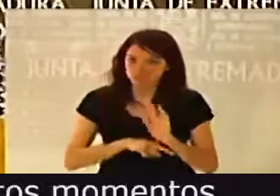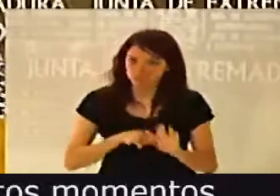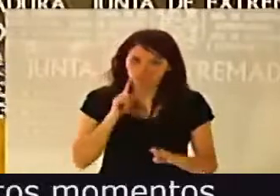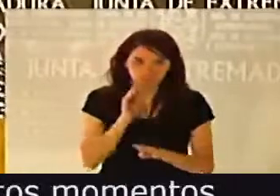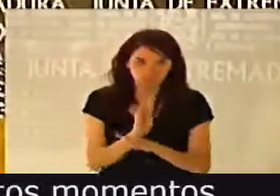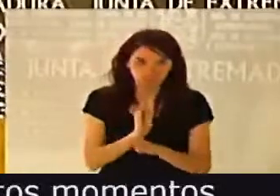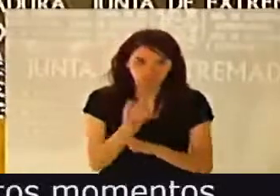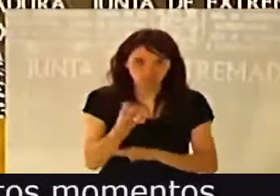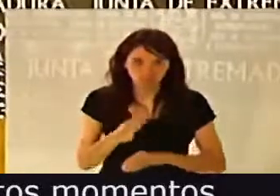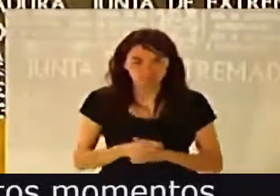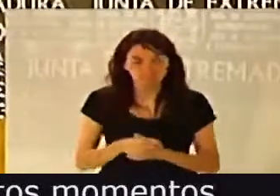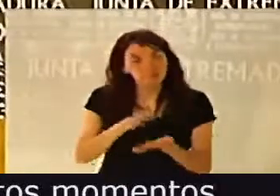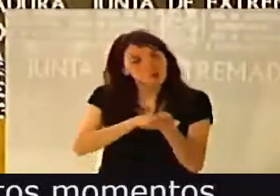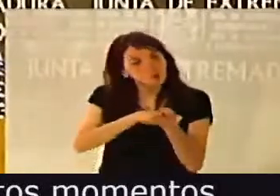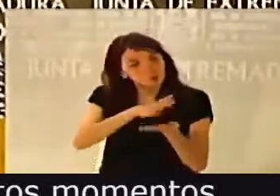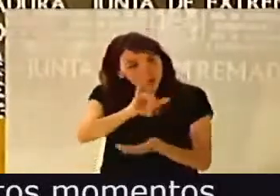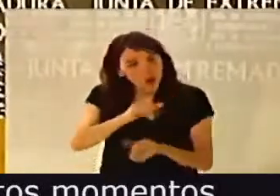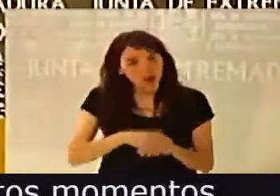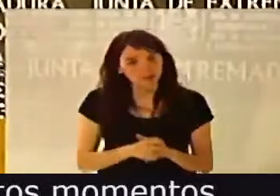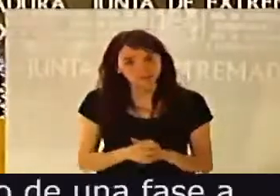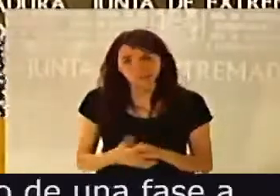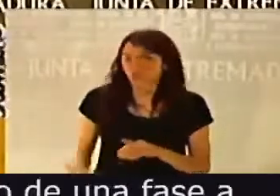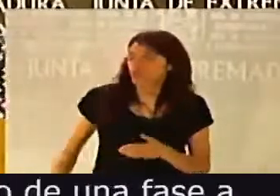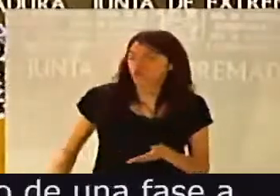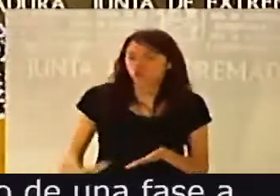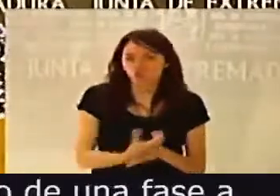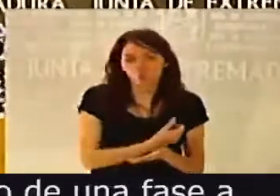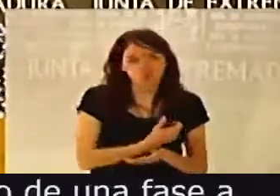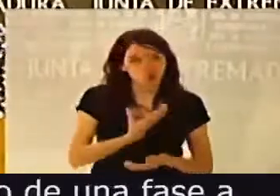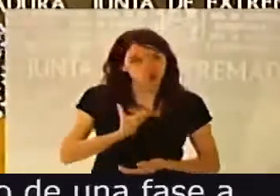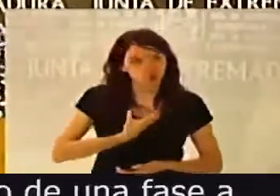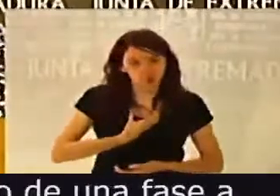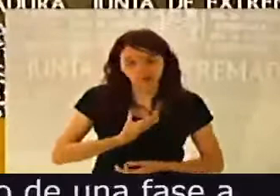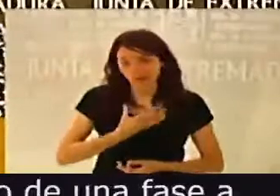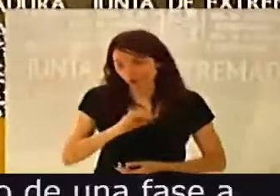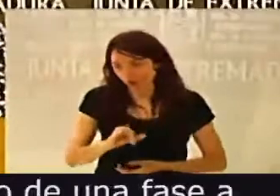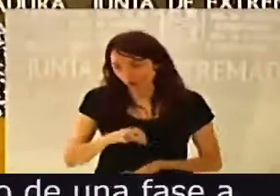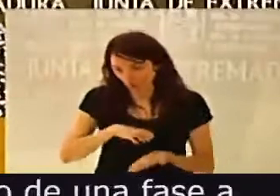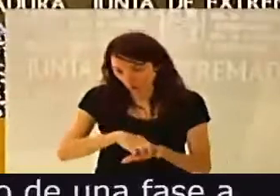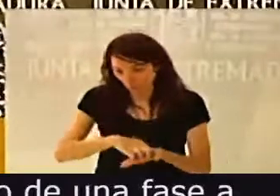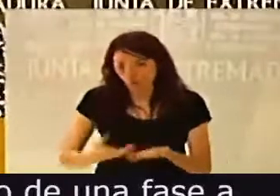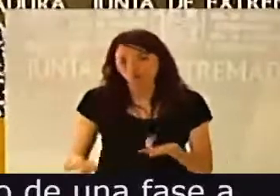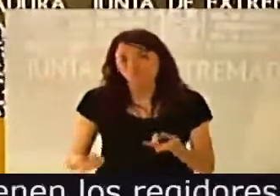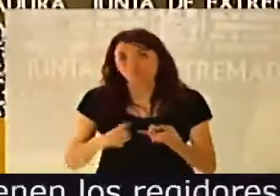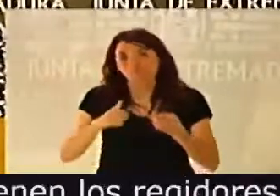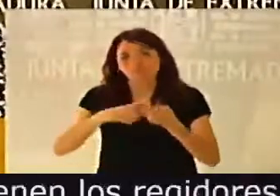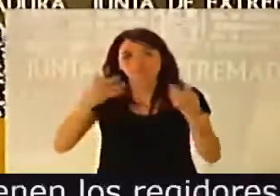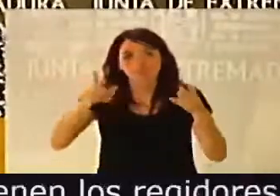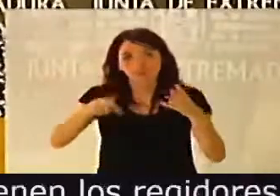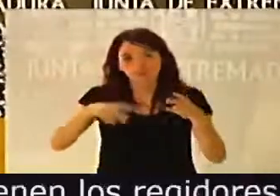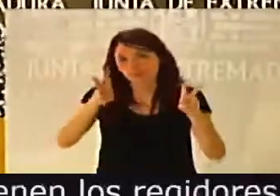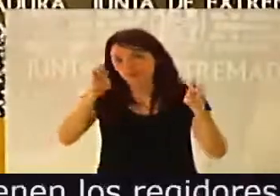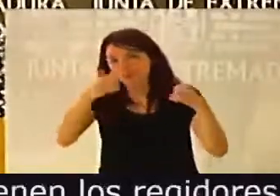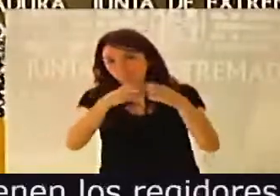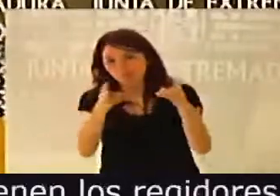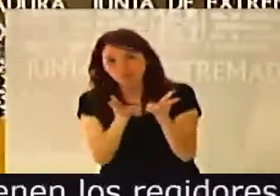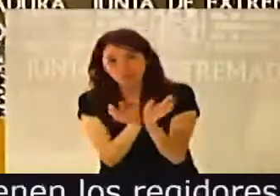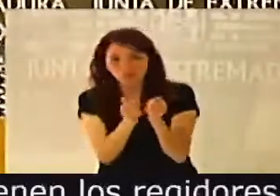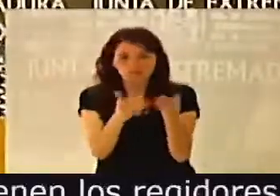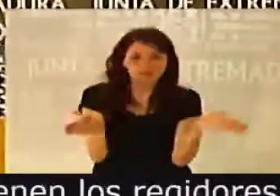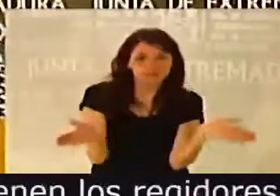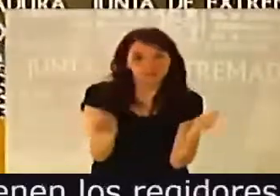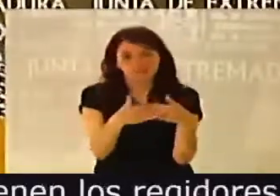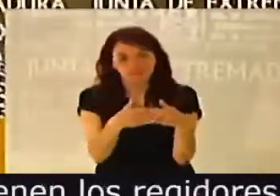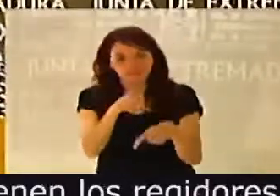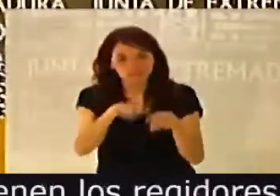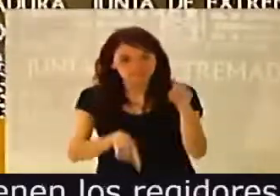estos momentos. Dudas tienen todos los regidores públicos, tienen los ayuntamientos, como saben, con las piscinas, tenemos con muchas de las